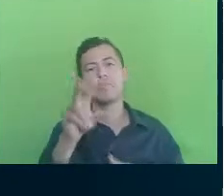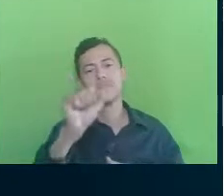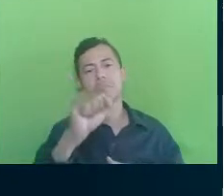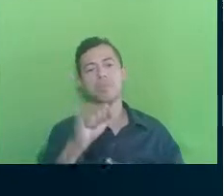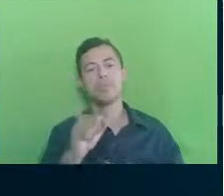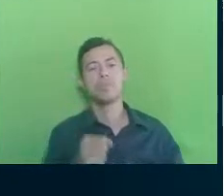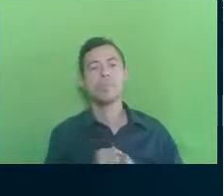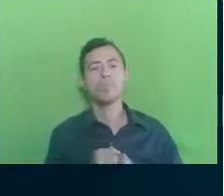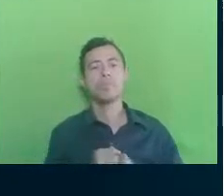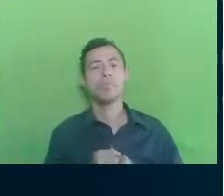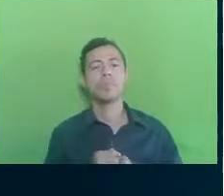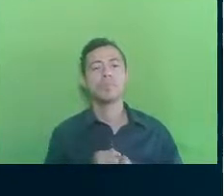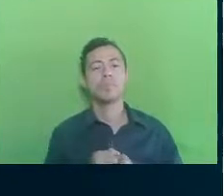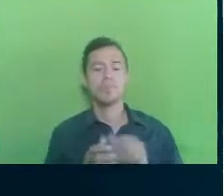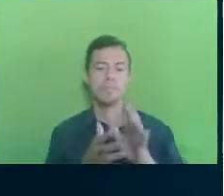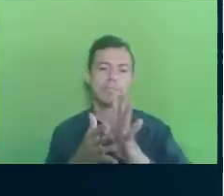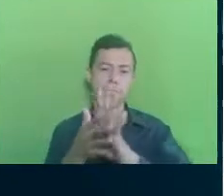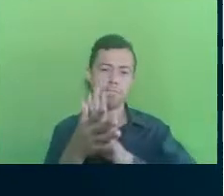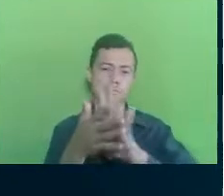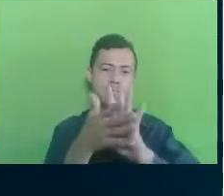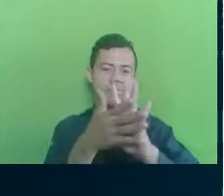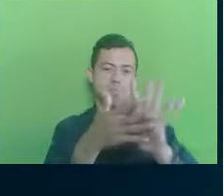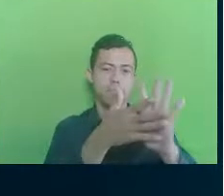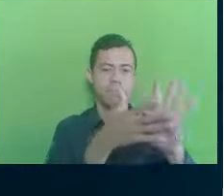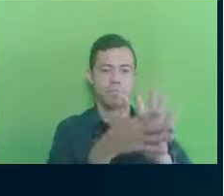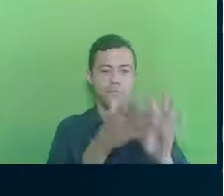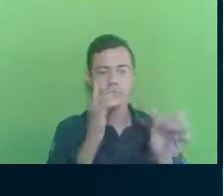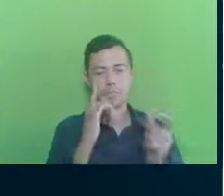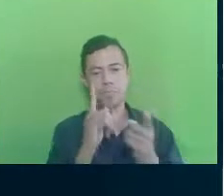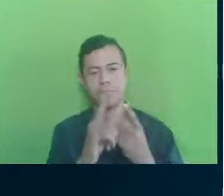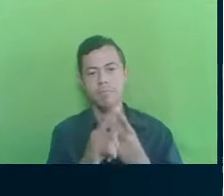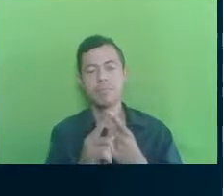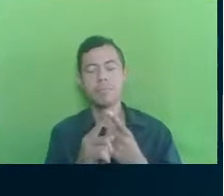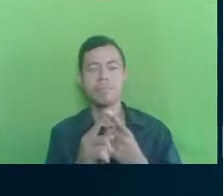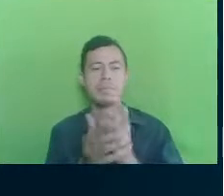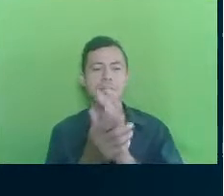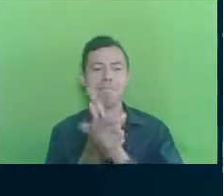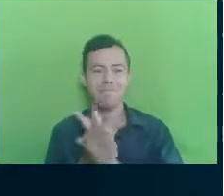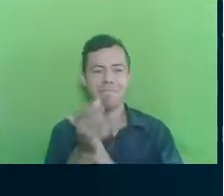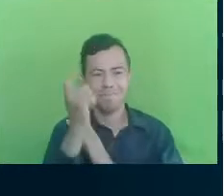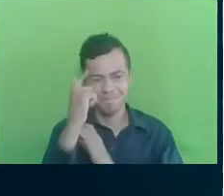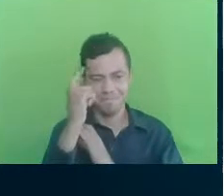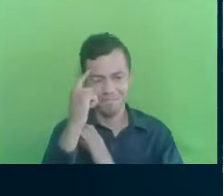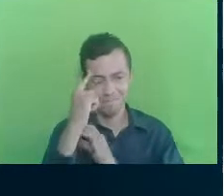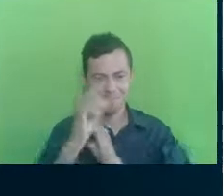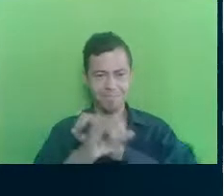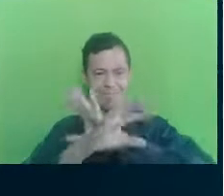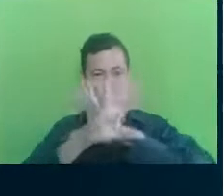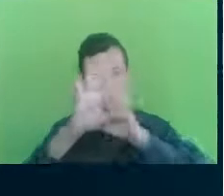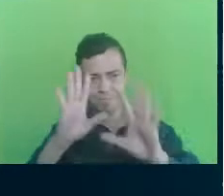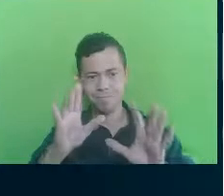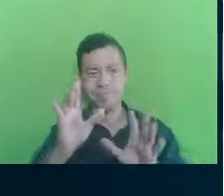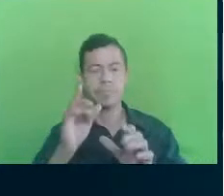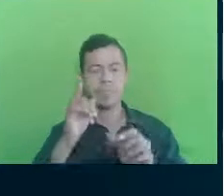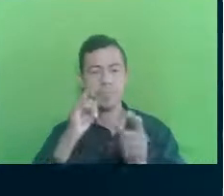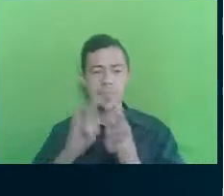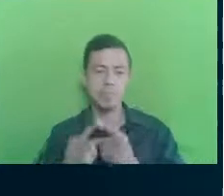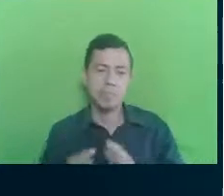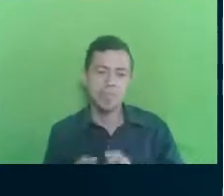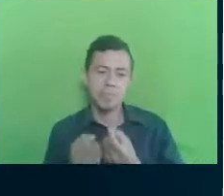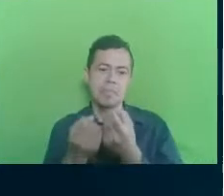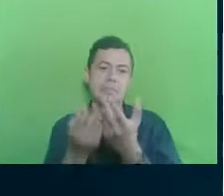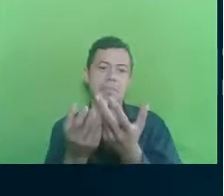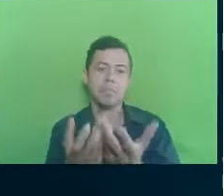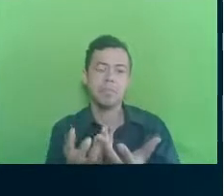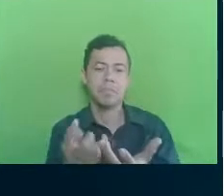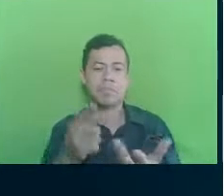mucho lo que les he compartido ha sido inteligencia artificial que hemos utilizado en nuestros productos para ofrecer